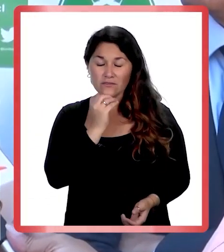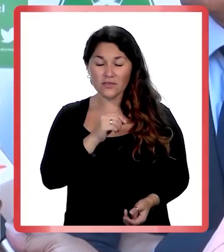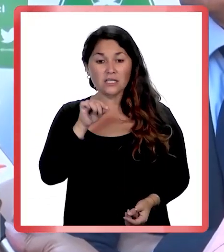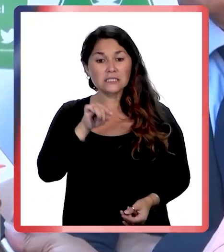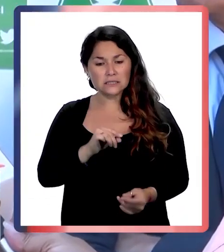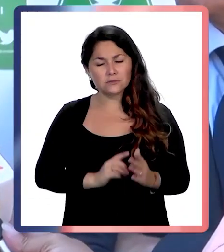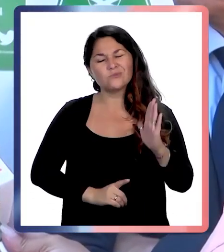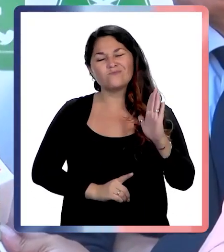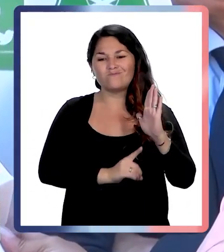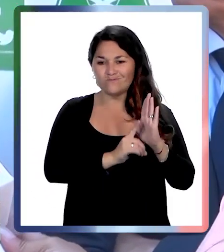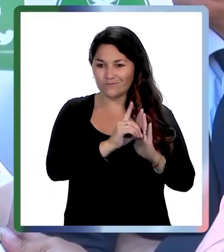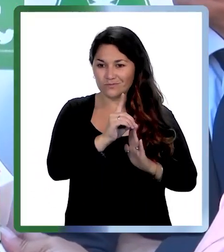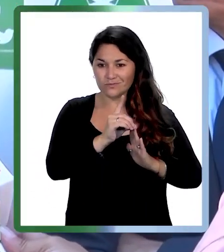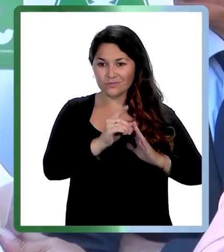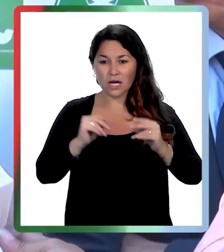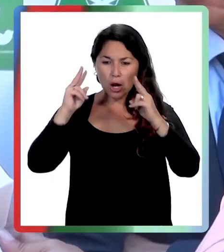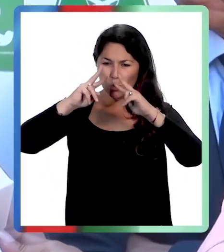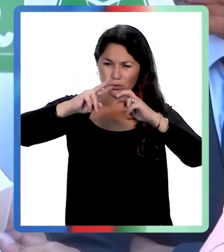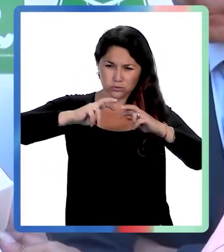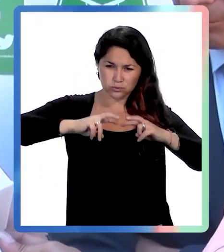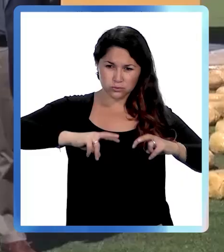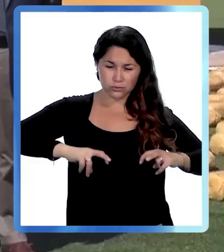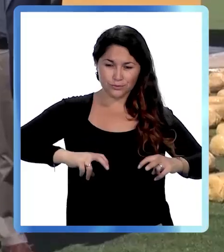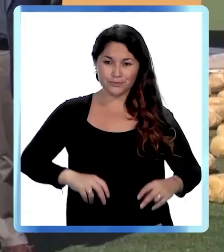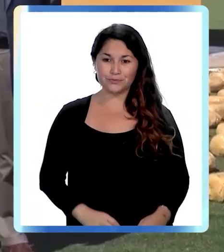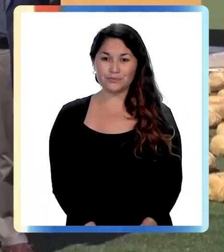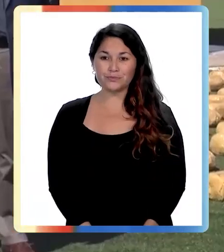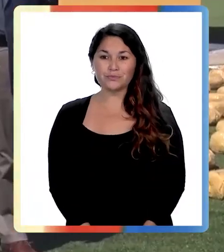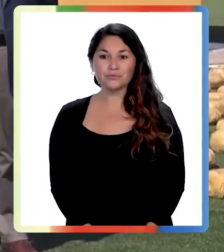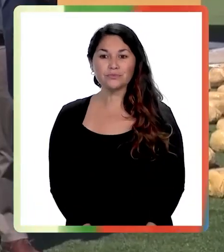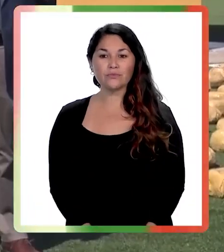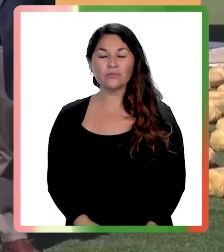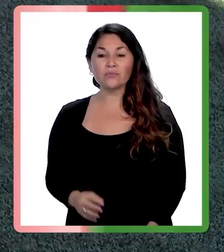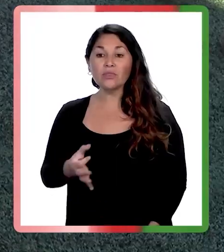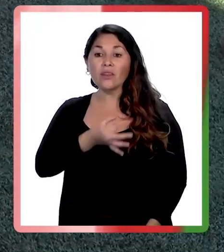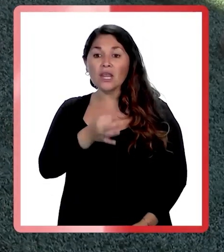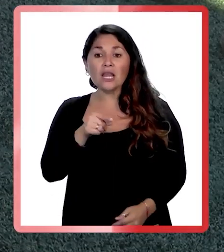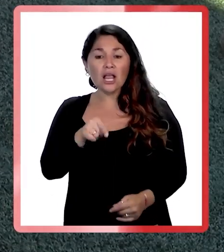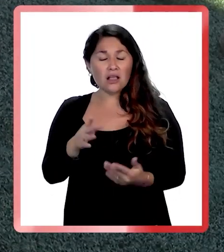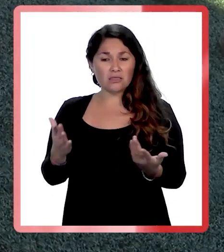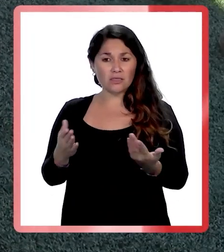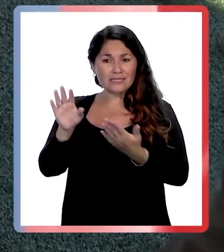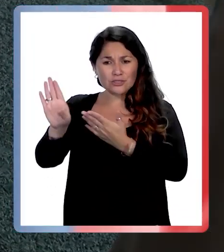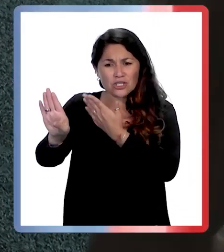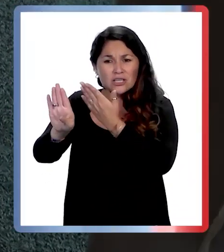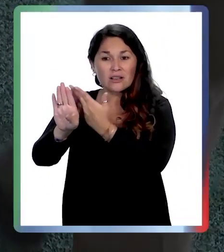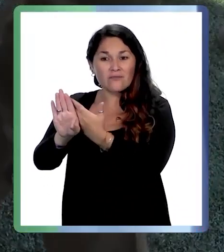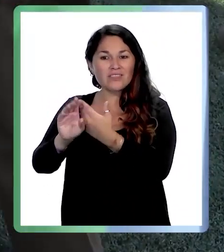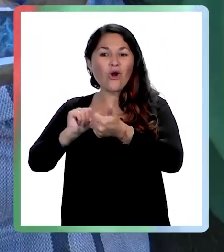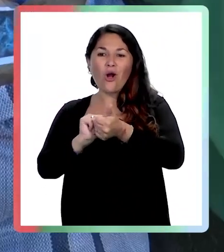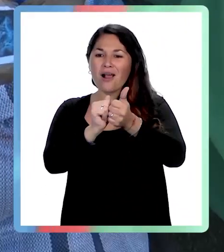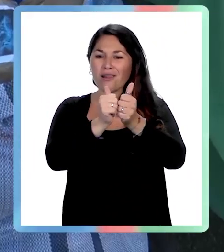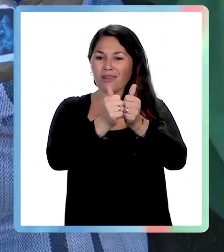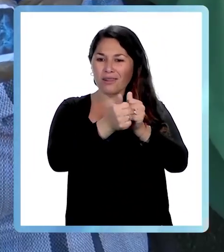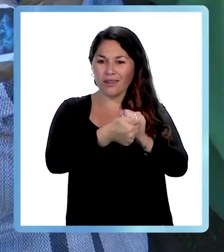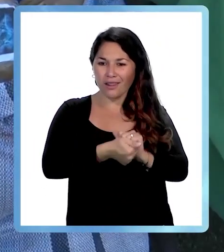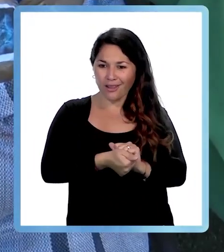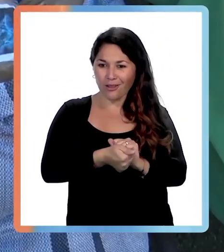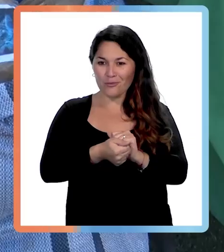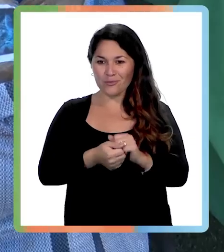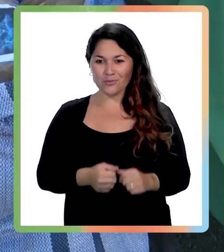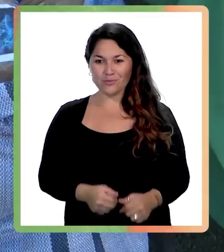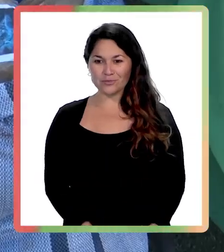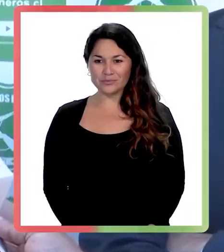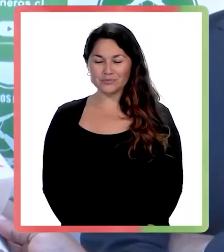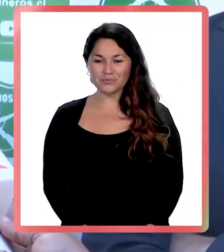en pleno desarrollo con diligencias investigativas pendientes. Se indicó que se estaría frente a un cambio en las estrategias por parte del crimen